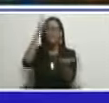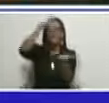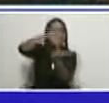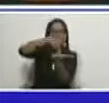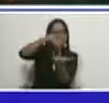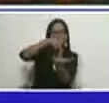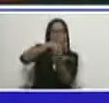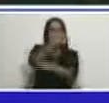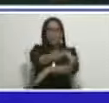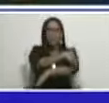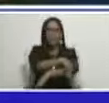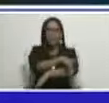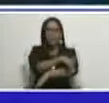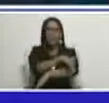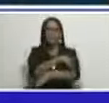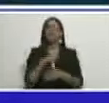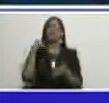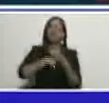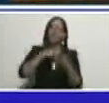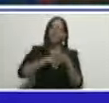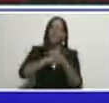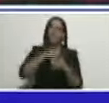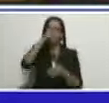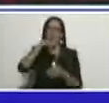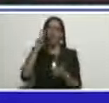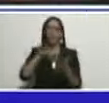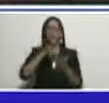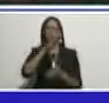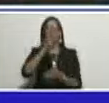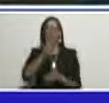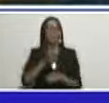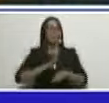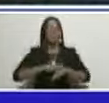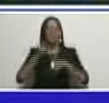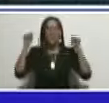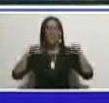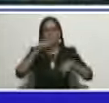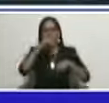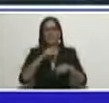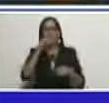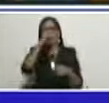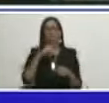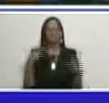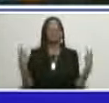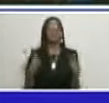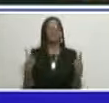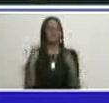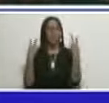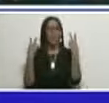su batalla este año 2024. Porque este año es año de victoria.